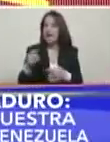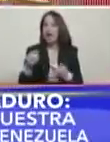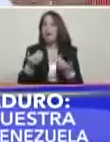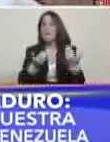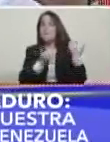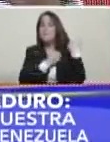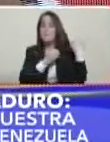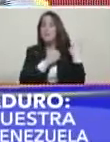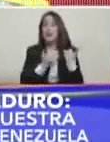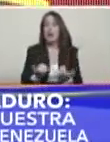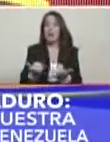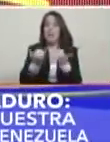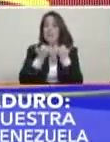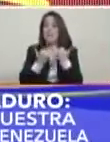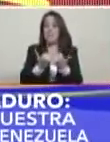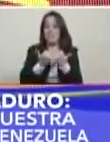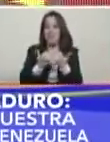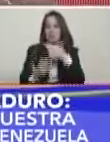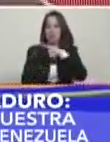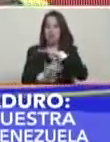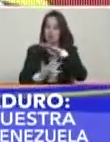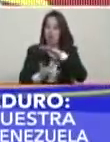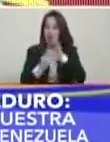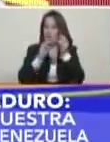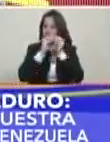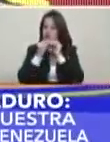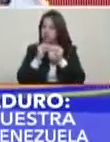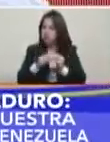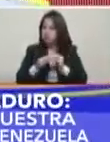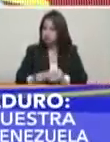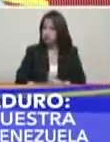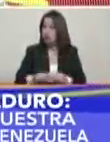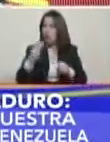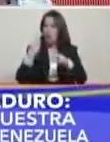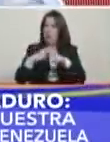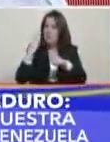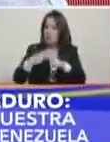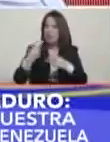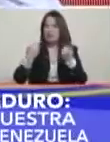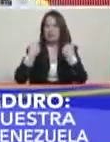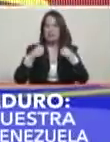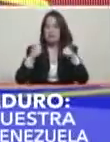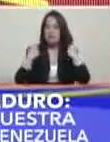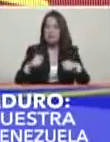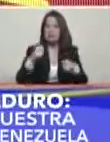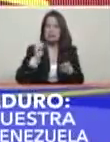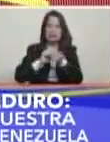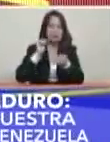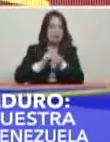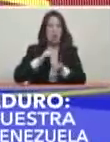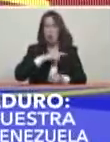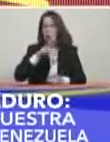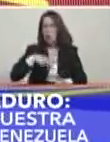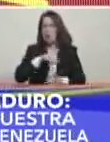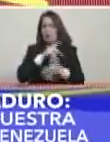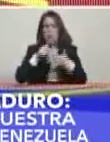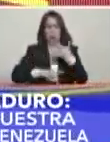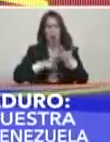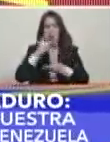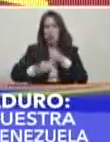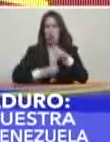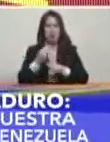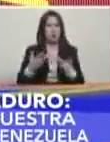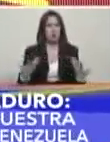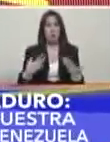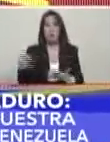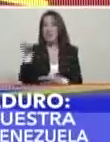nosotros con nuestra tecnología, con nuestro aluminio, nuestro hierro, nuestros productos. Venezuela tiene que ser